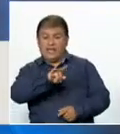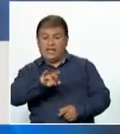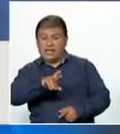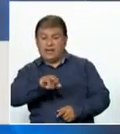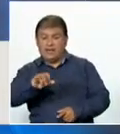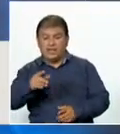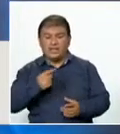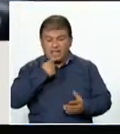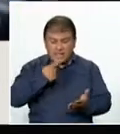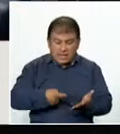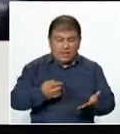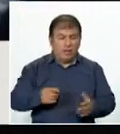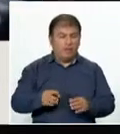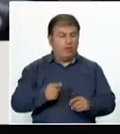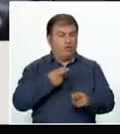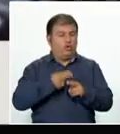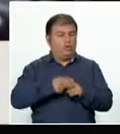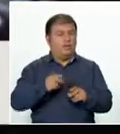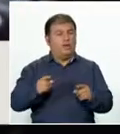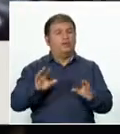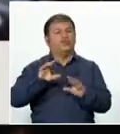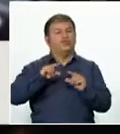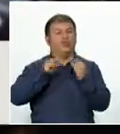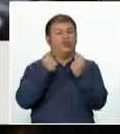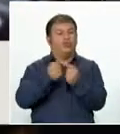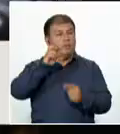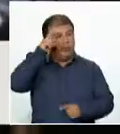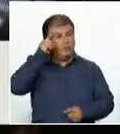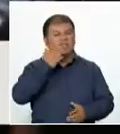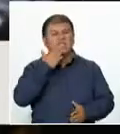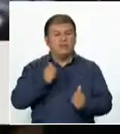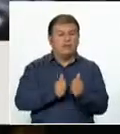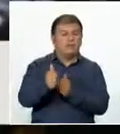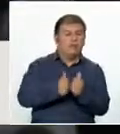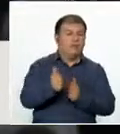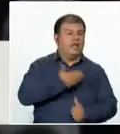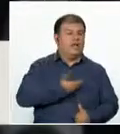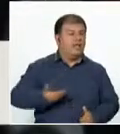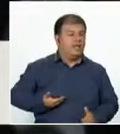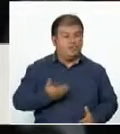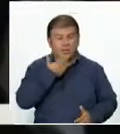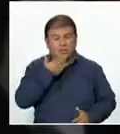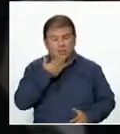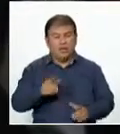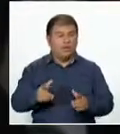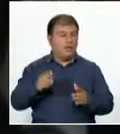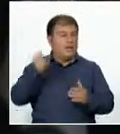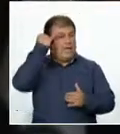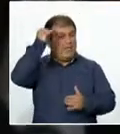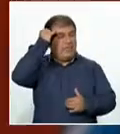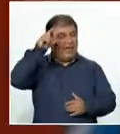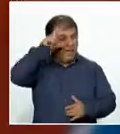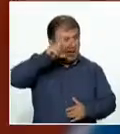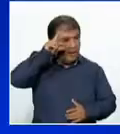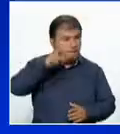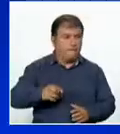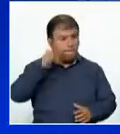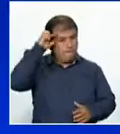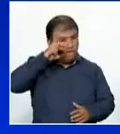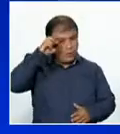en los próximos días el nombre del partido, quiénes serán sus candidatos y cuál será su lineamiento ideológico.